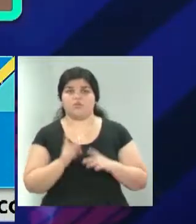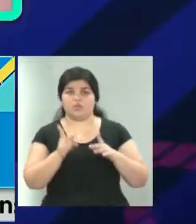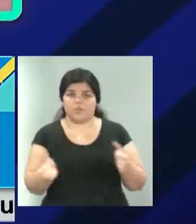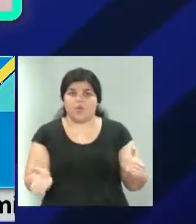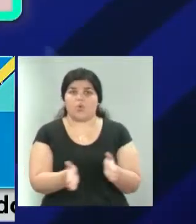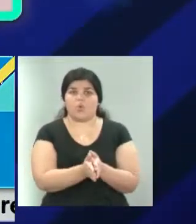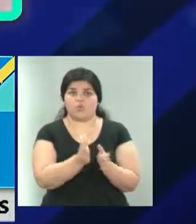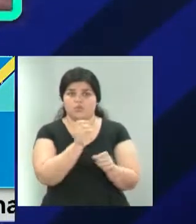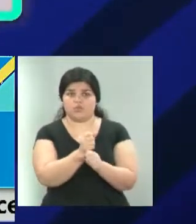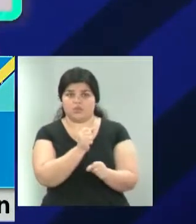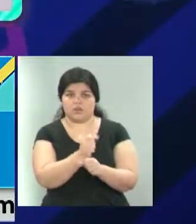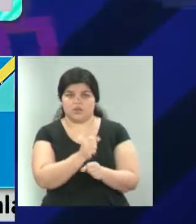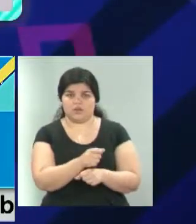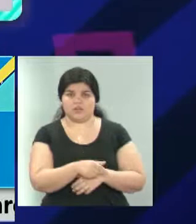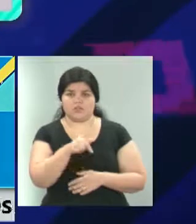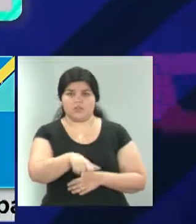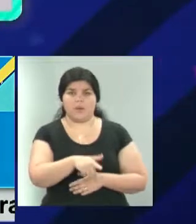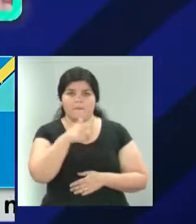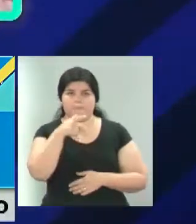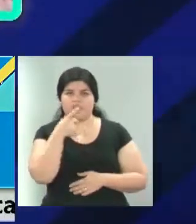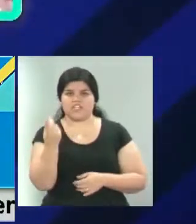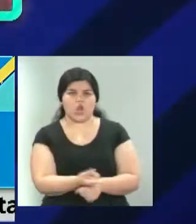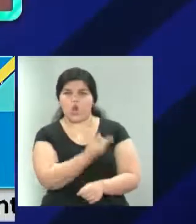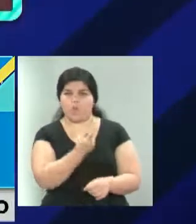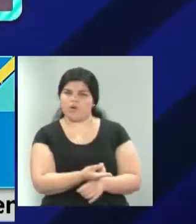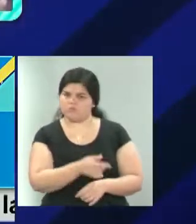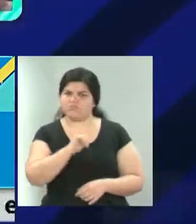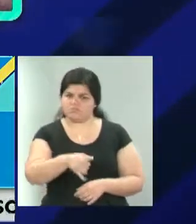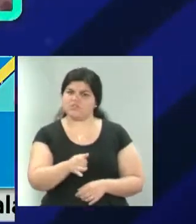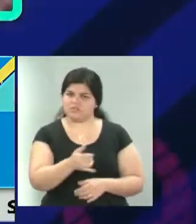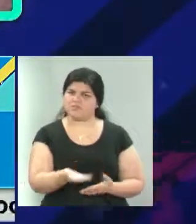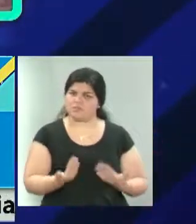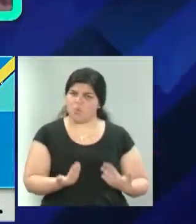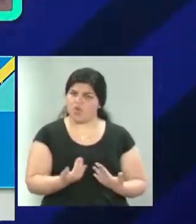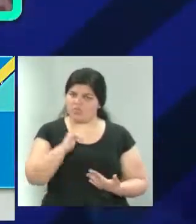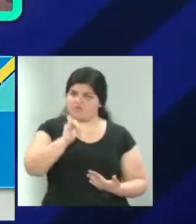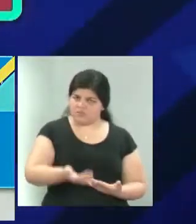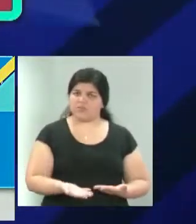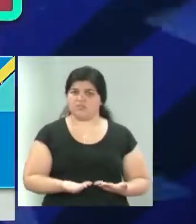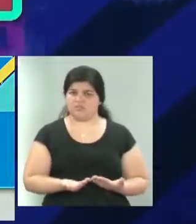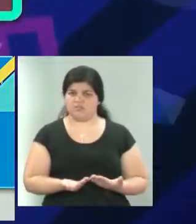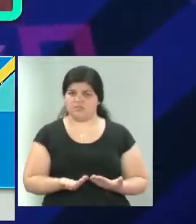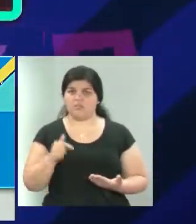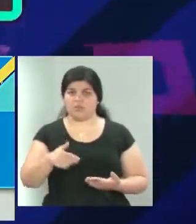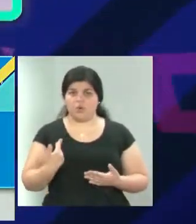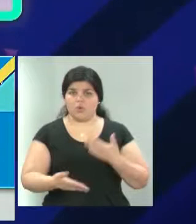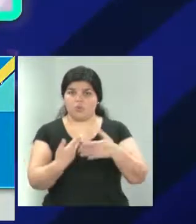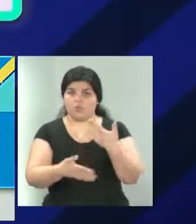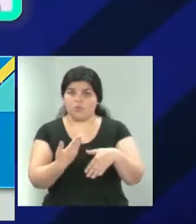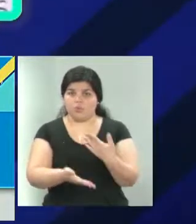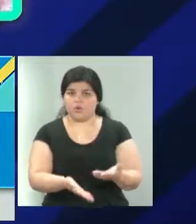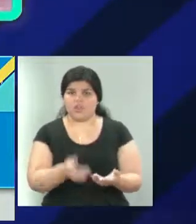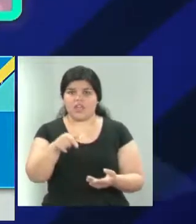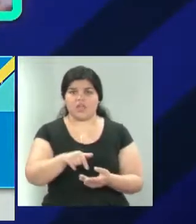conjunto, que parece una utopía, pero se puede. Lo hicieron en Inglaterra con los hooligans, que arrasaban, eran delincuentes,